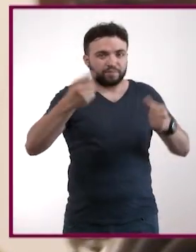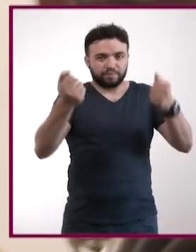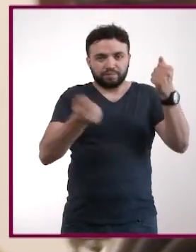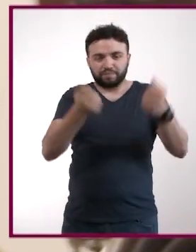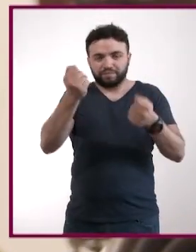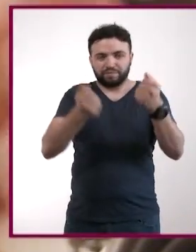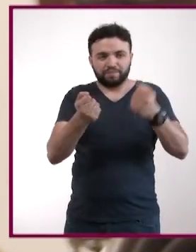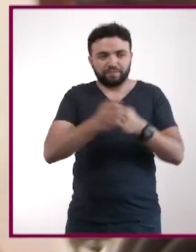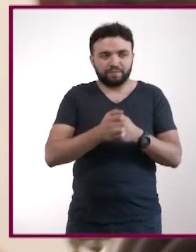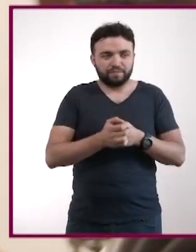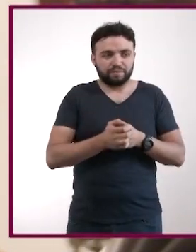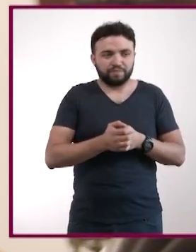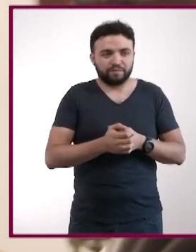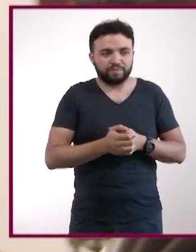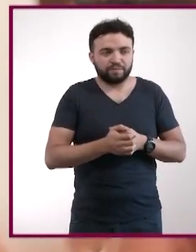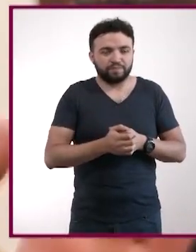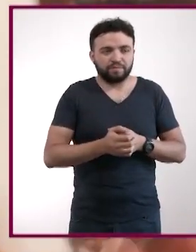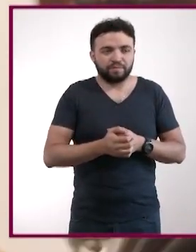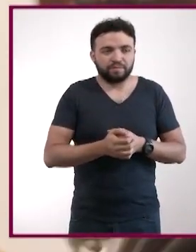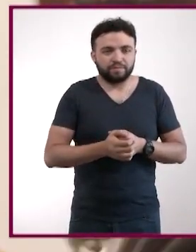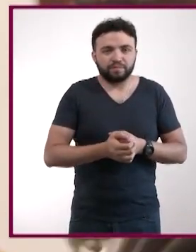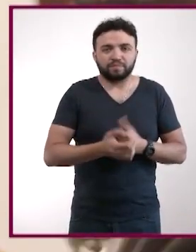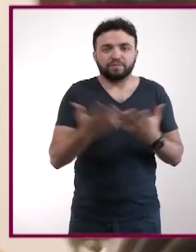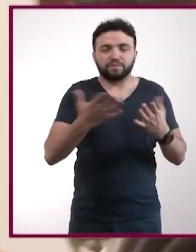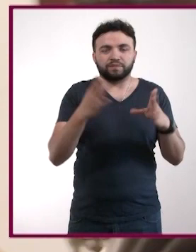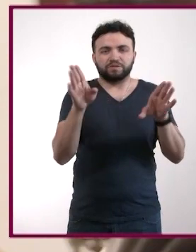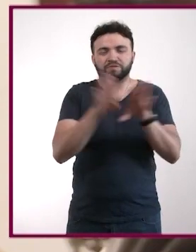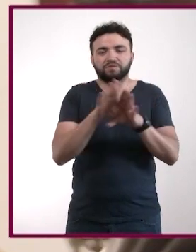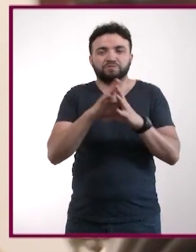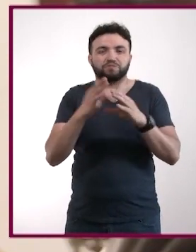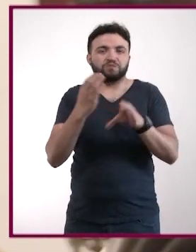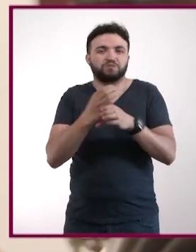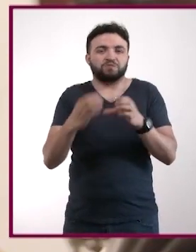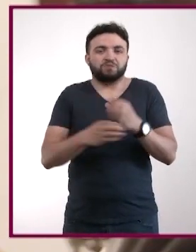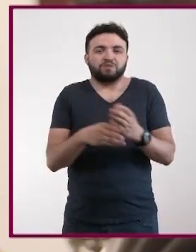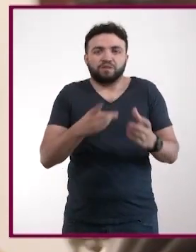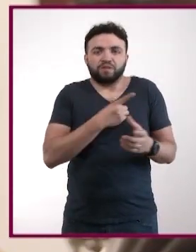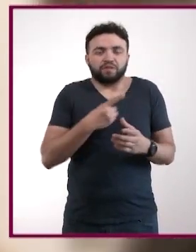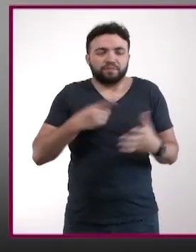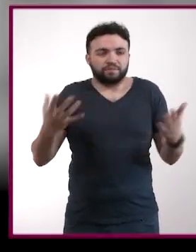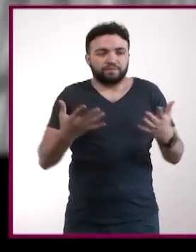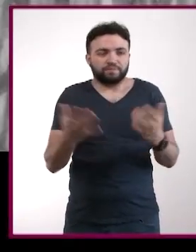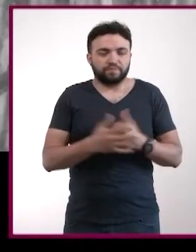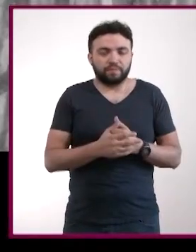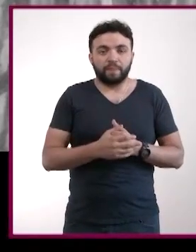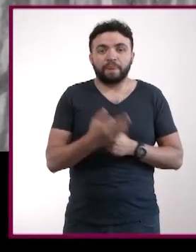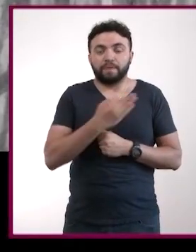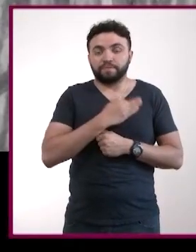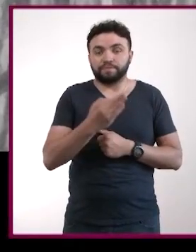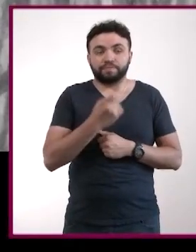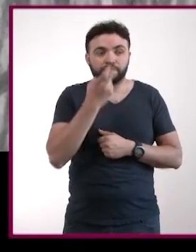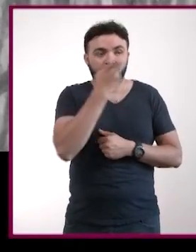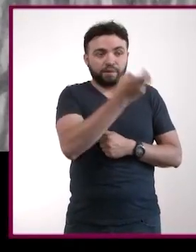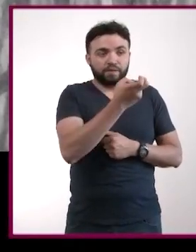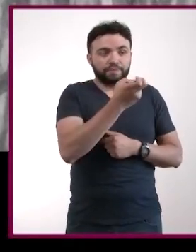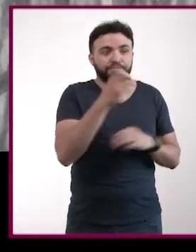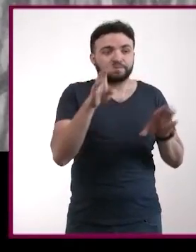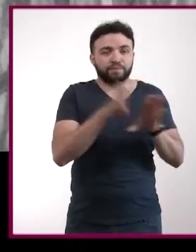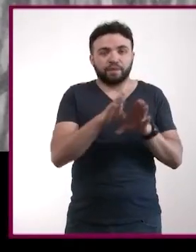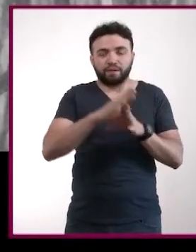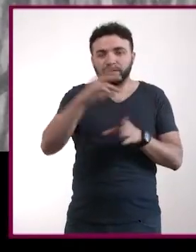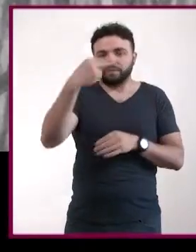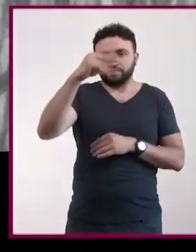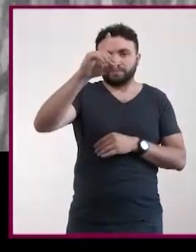que hace que las cosas transiten, ¿no?, hacia muchos puntos, digamos. Bueno, es un